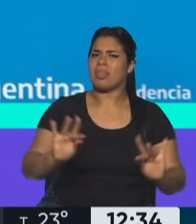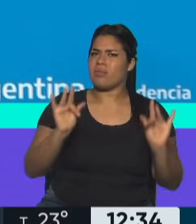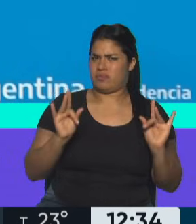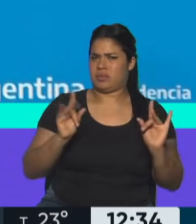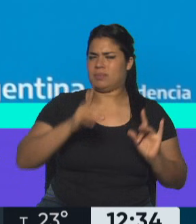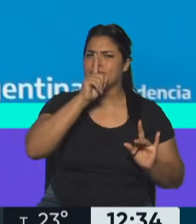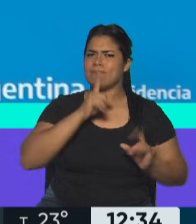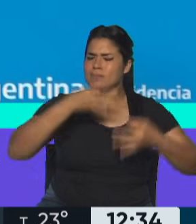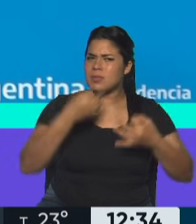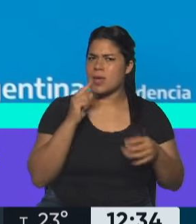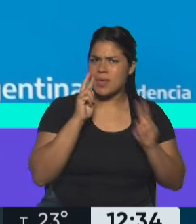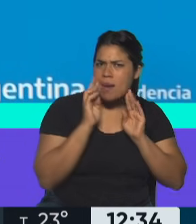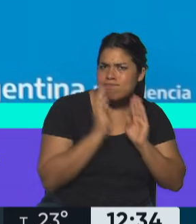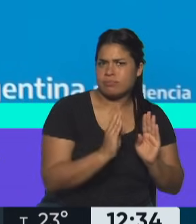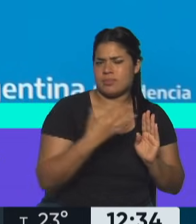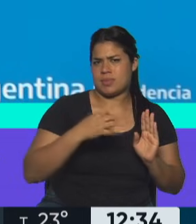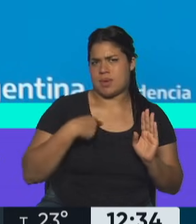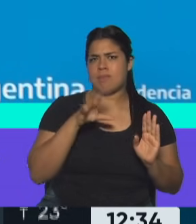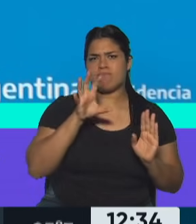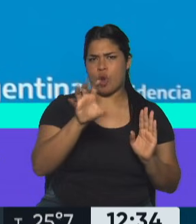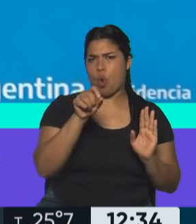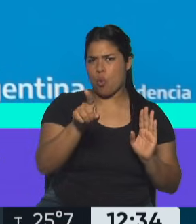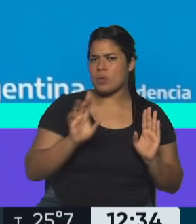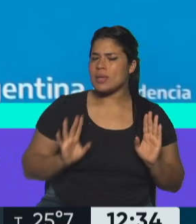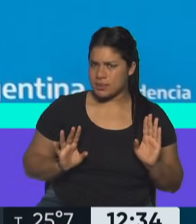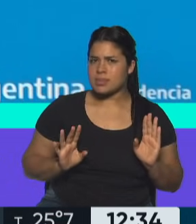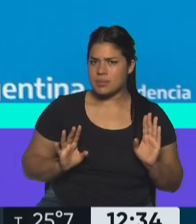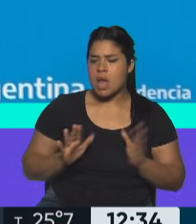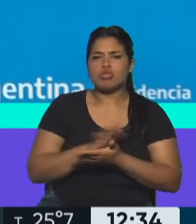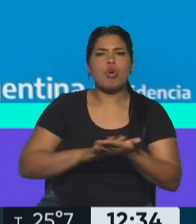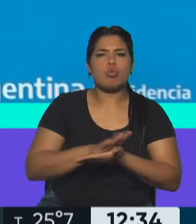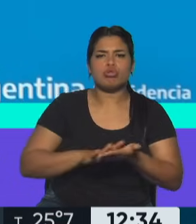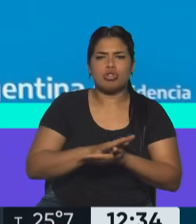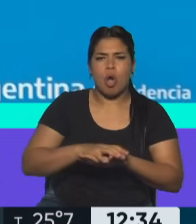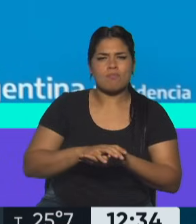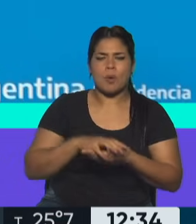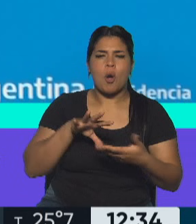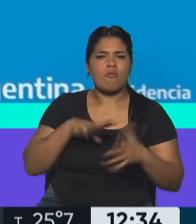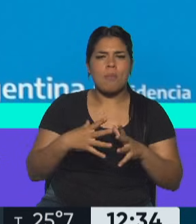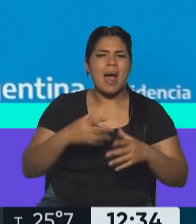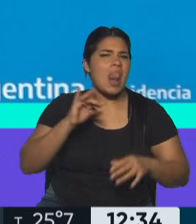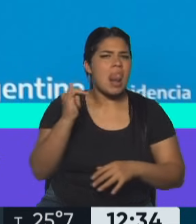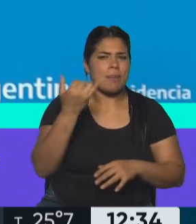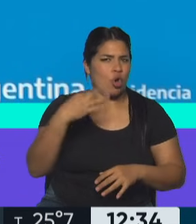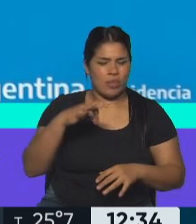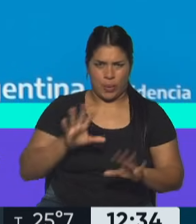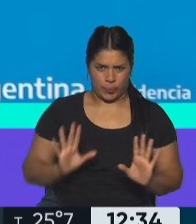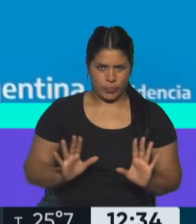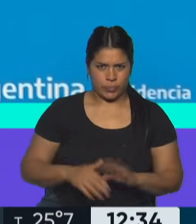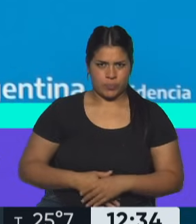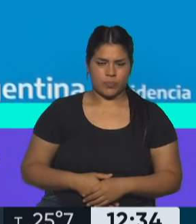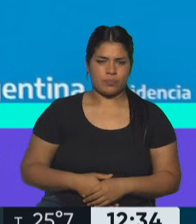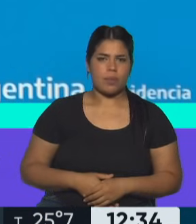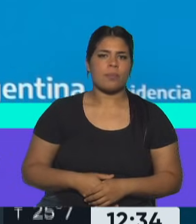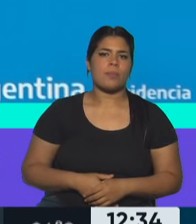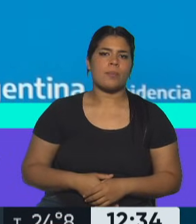tema que aqueja a la provincia, se pueda resolver de la mejor manera posible y no forme parte del uso electoral para nadie y